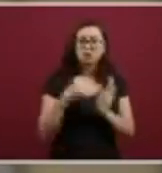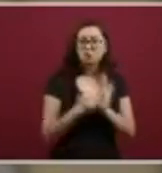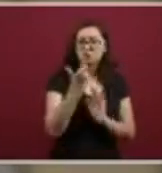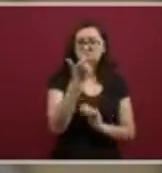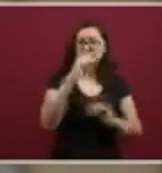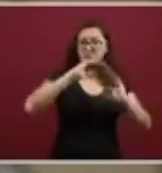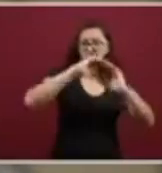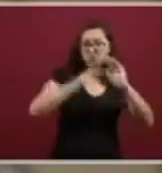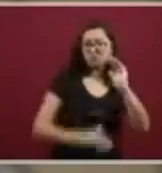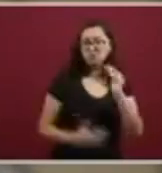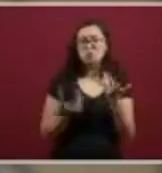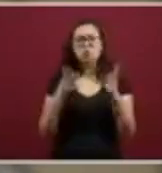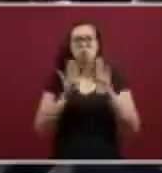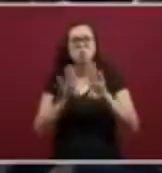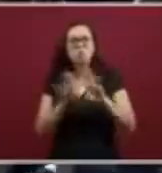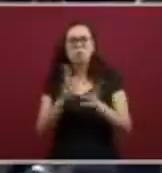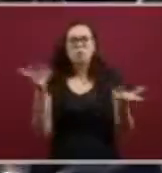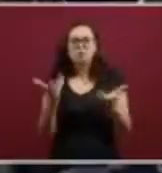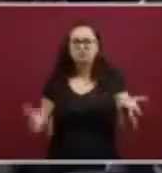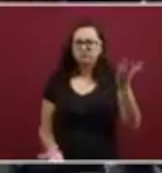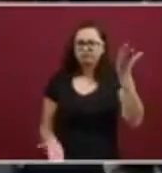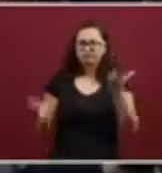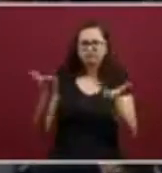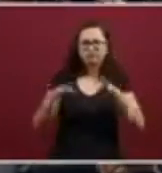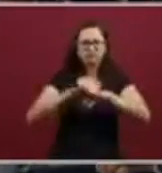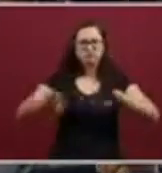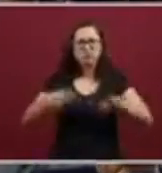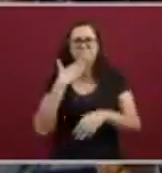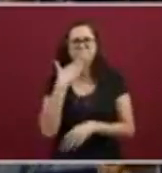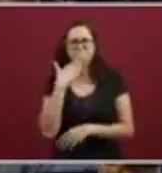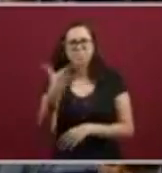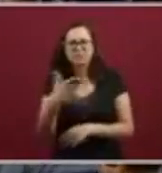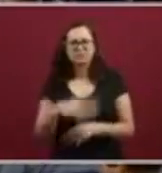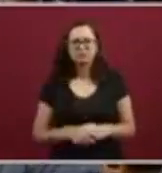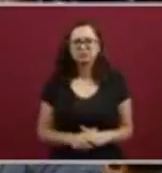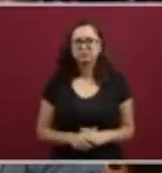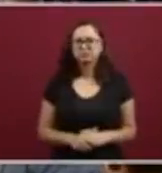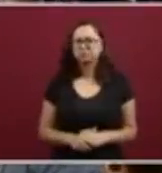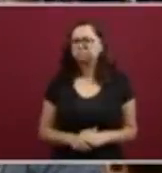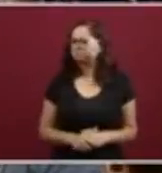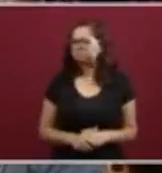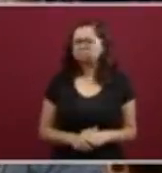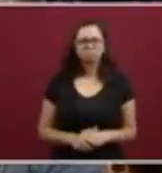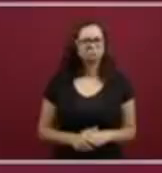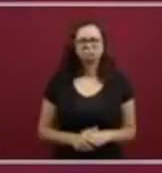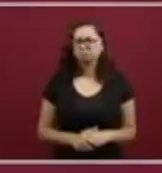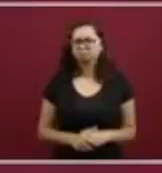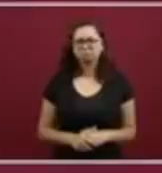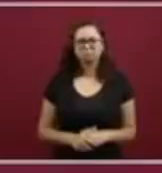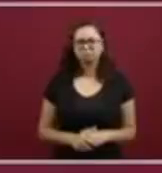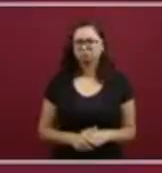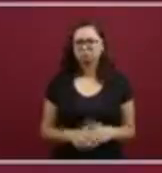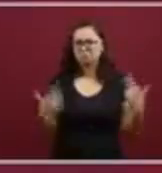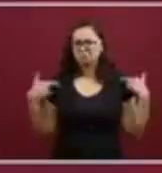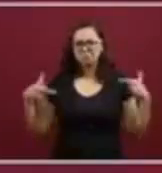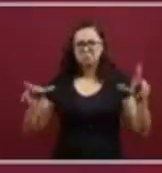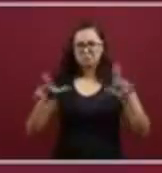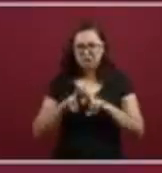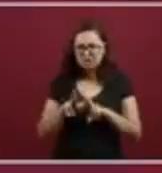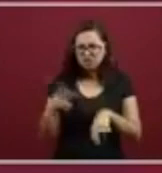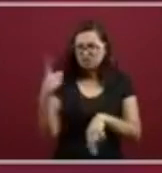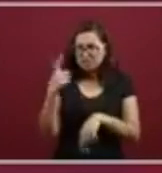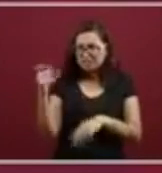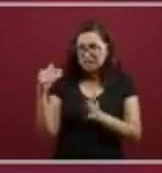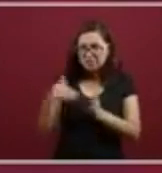Magisterio Nacional? Gracias. Bueno, no hay ningún maestro que gane más que el